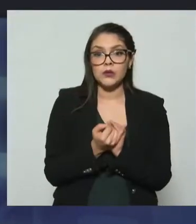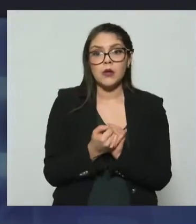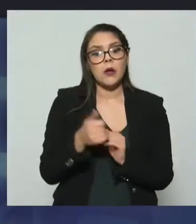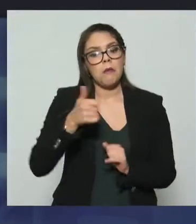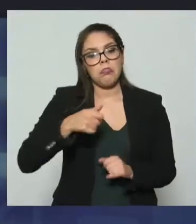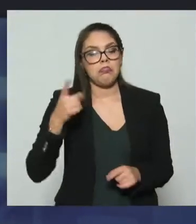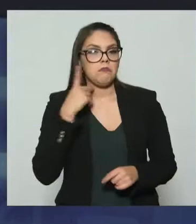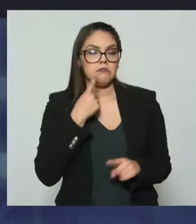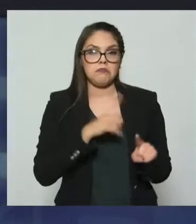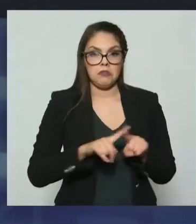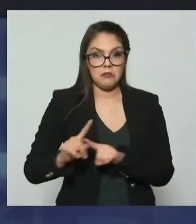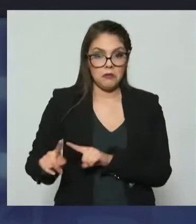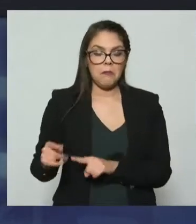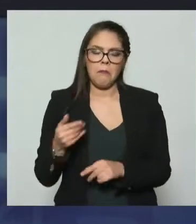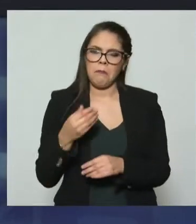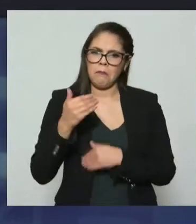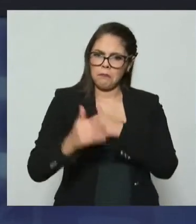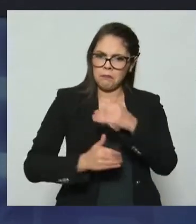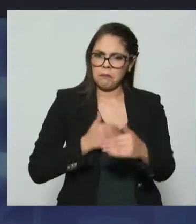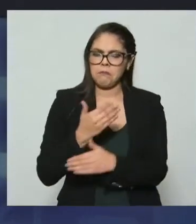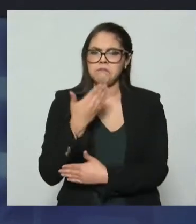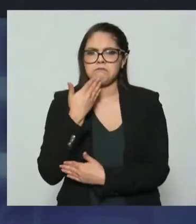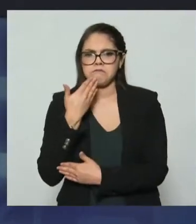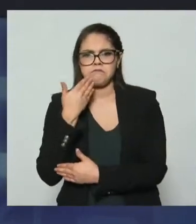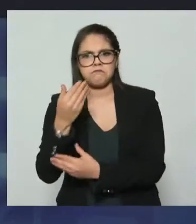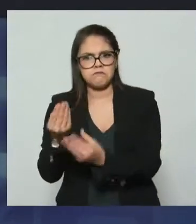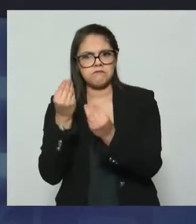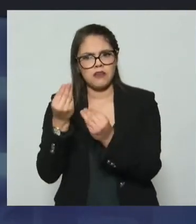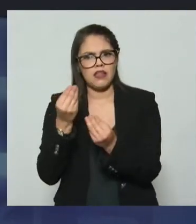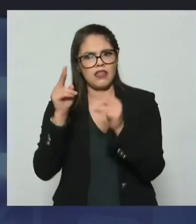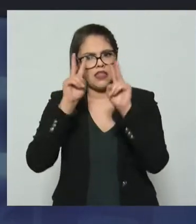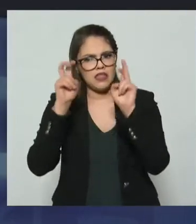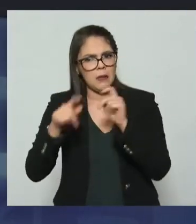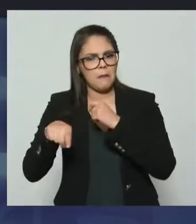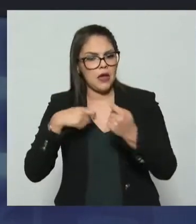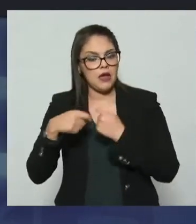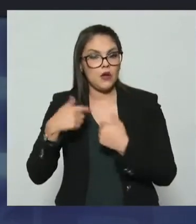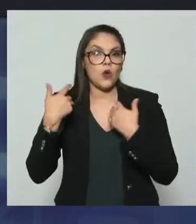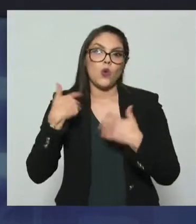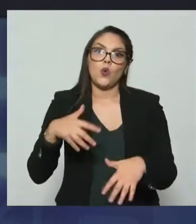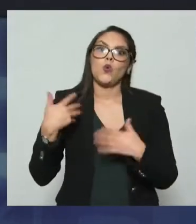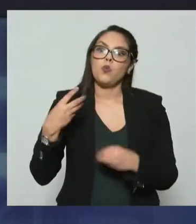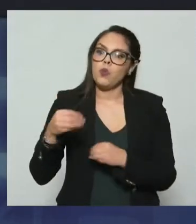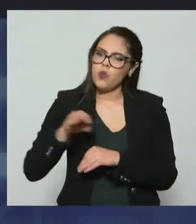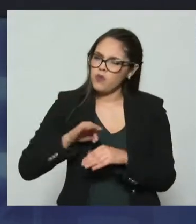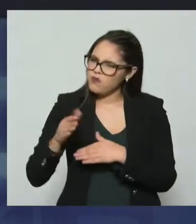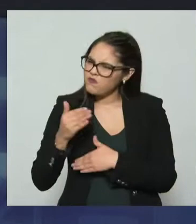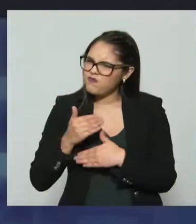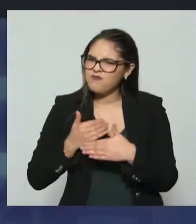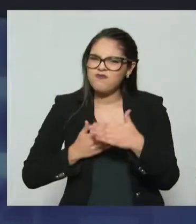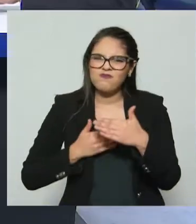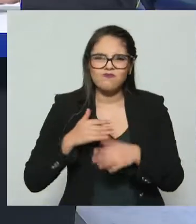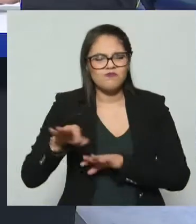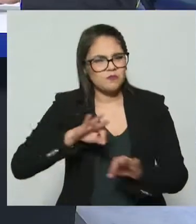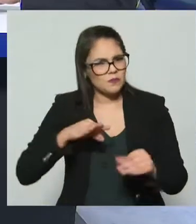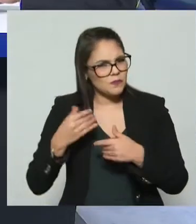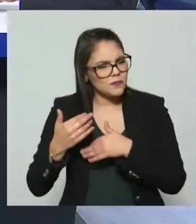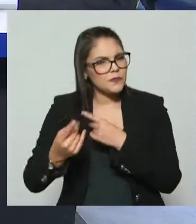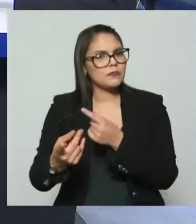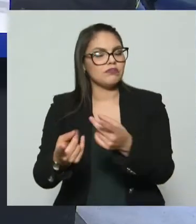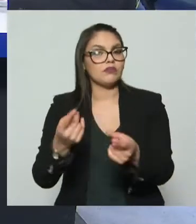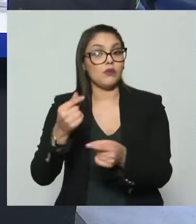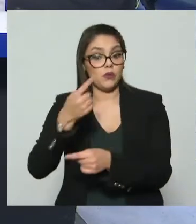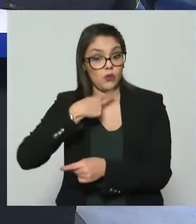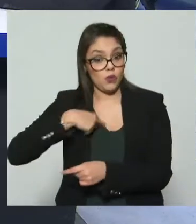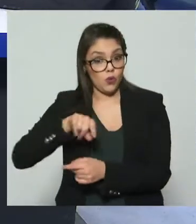y como bien dices, los avances han sido muchos. En materia de plásticos ha sido enorme el avance que tuvimos. Somos ya de las entidades